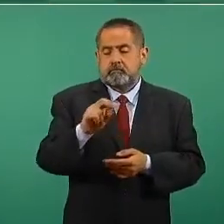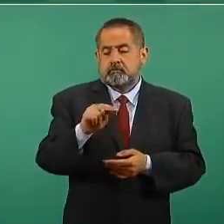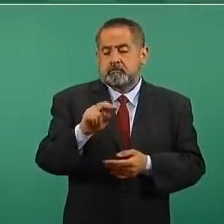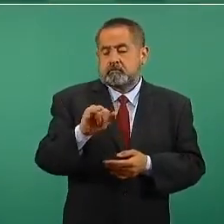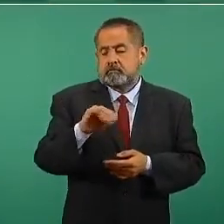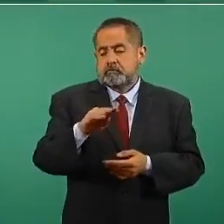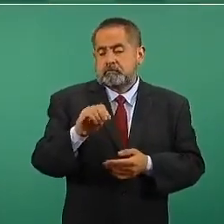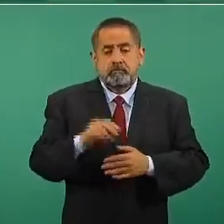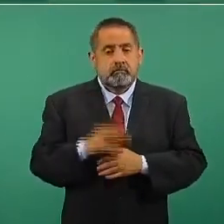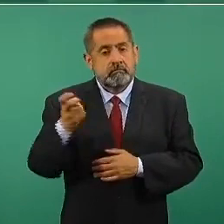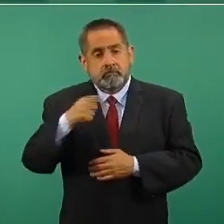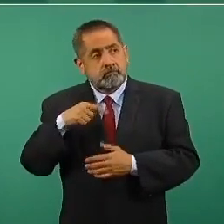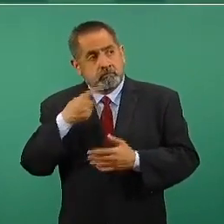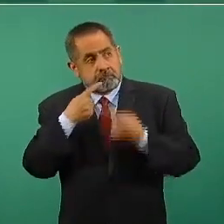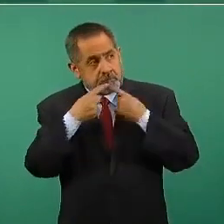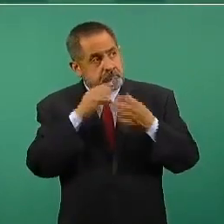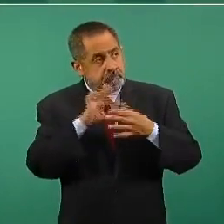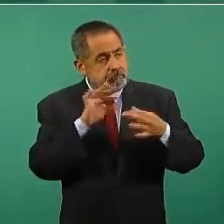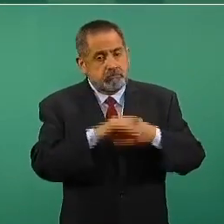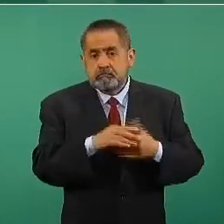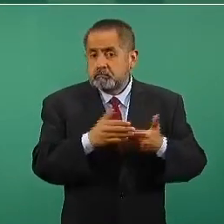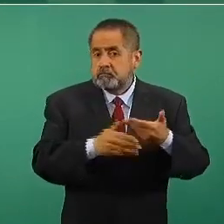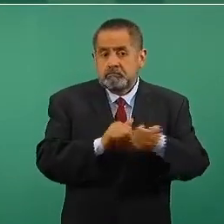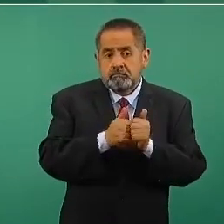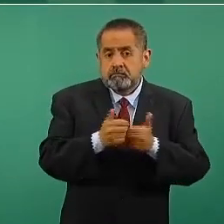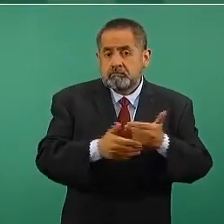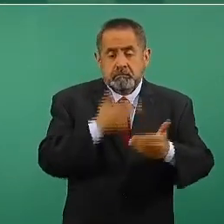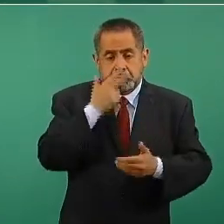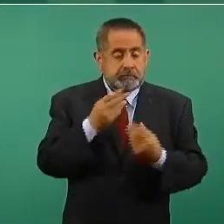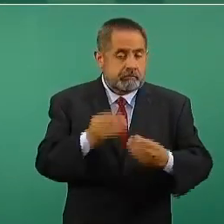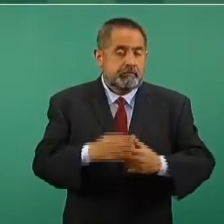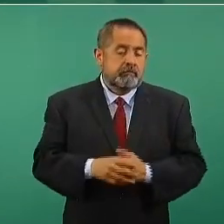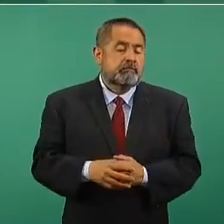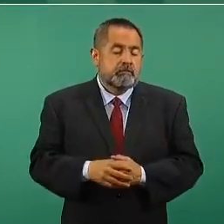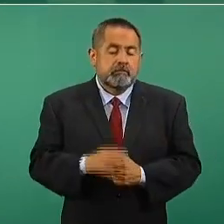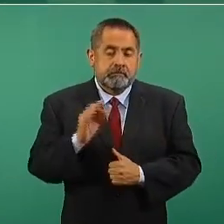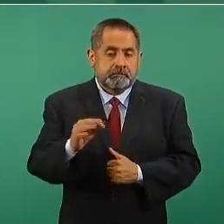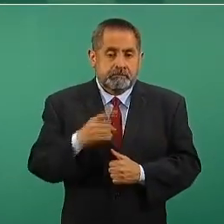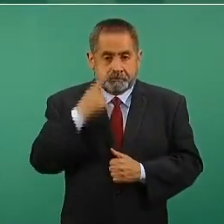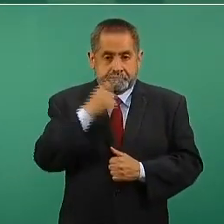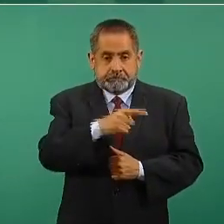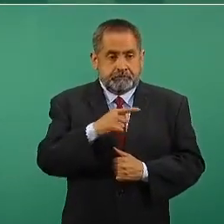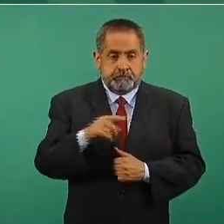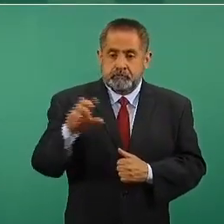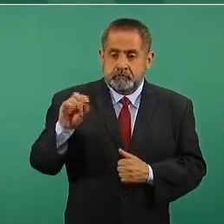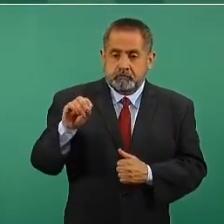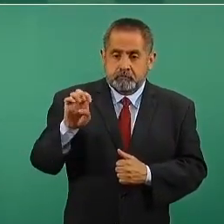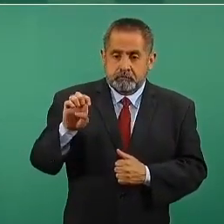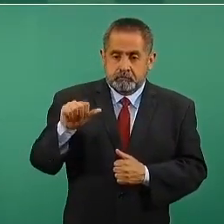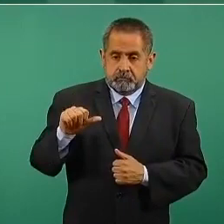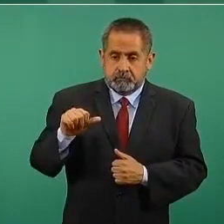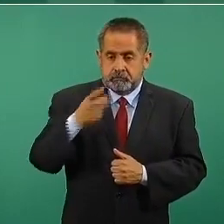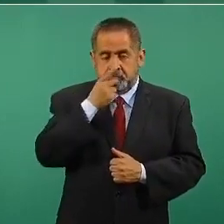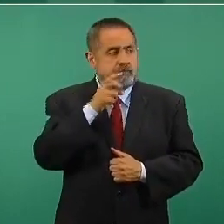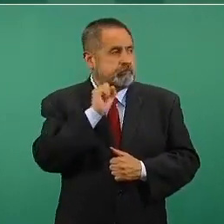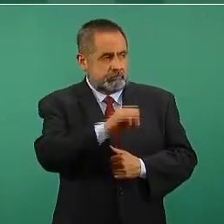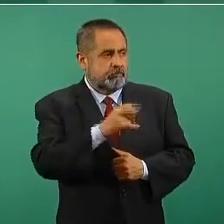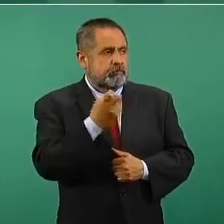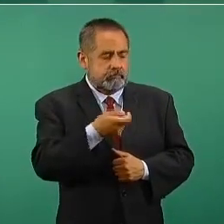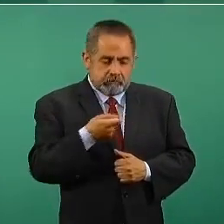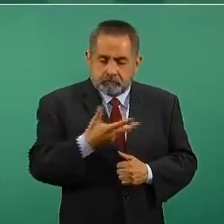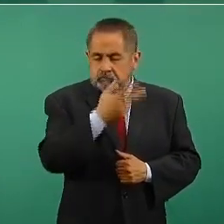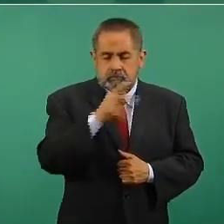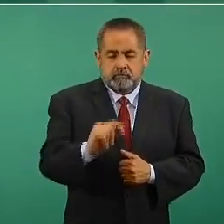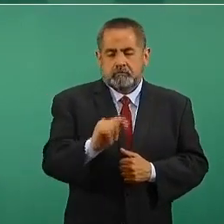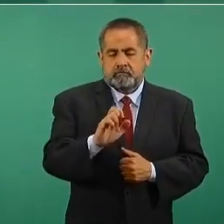lucha que hemos dado. ¿Qué avances se han logrado? Mucho. Para empezar, en la Organización de Estados Americanos se reconoció que es un acto terrorista, lo